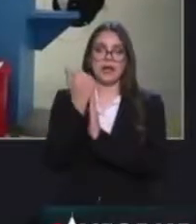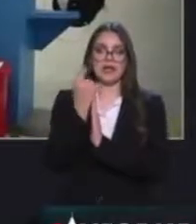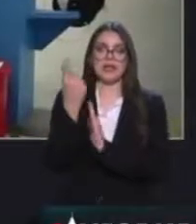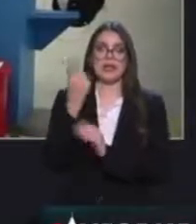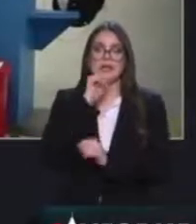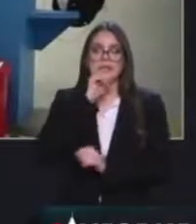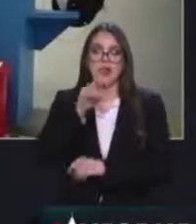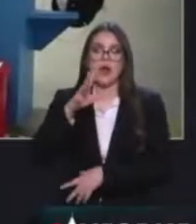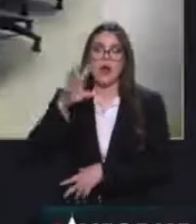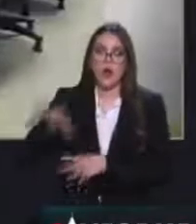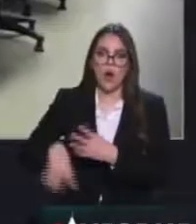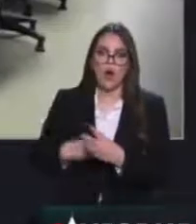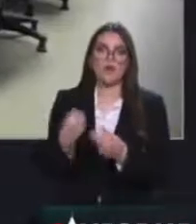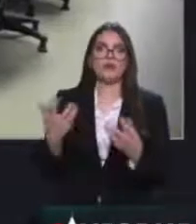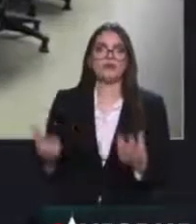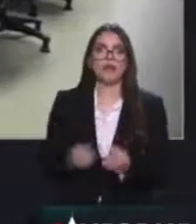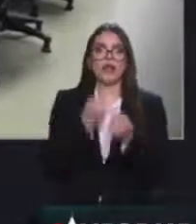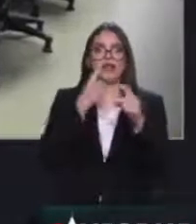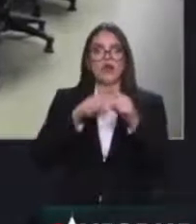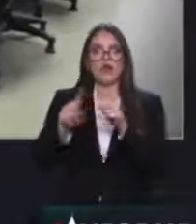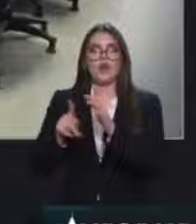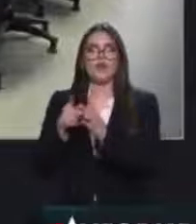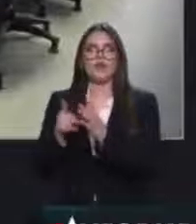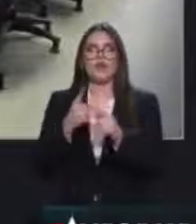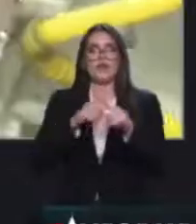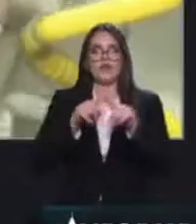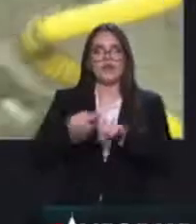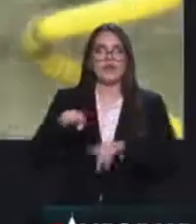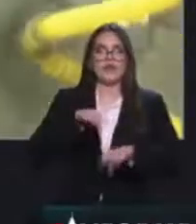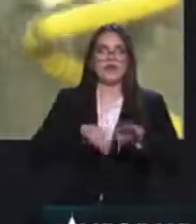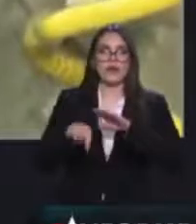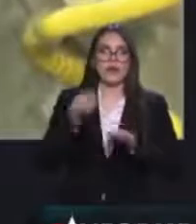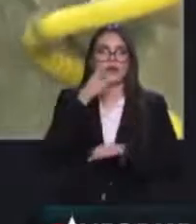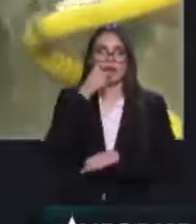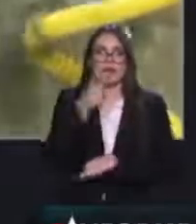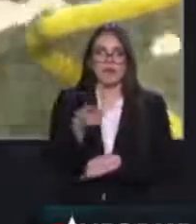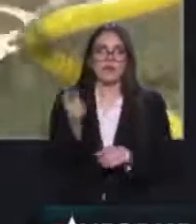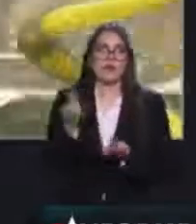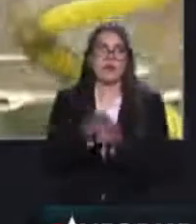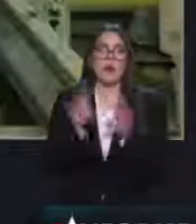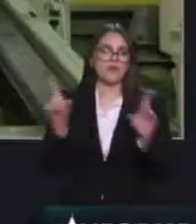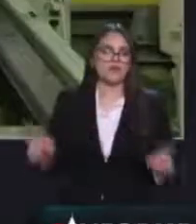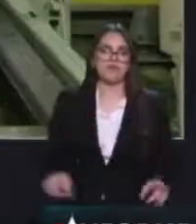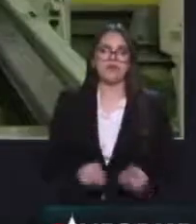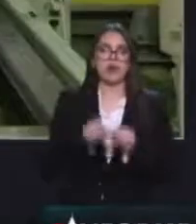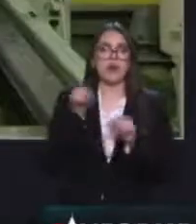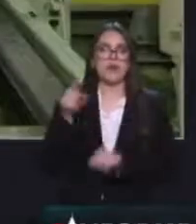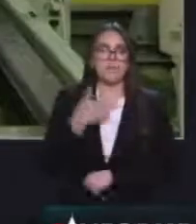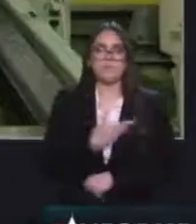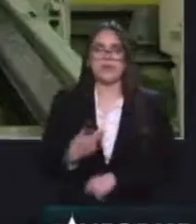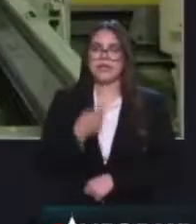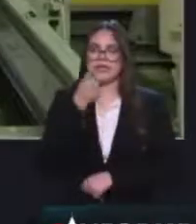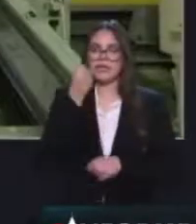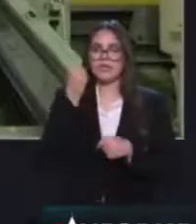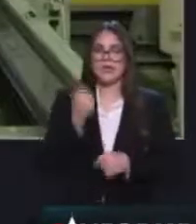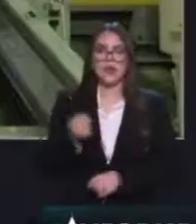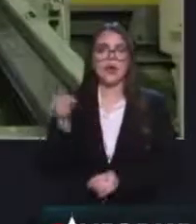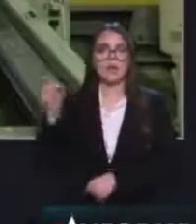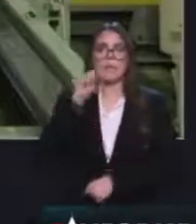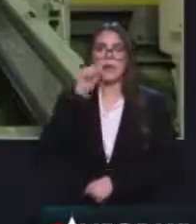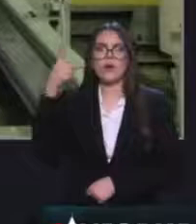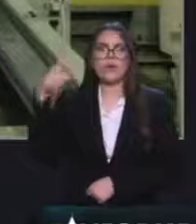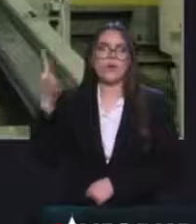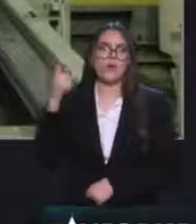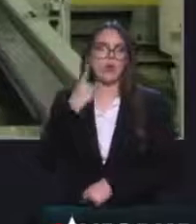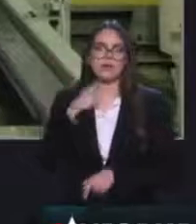la recuperación del empleo sugieren una recuperación en general. Bueno, como conclusión, el presidente reafirmó que el rumbo de su política